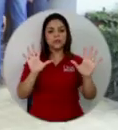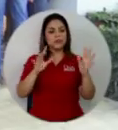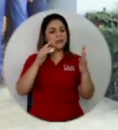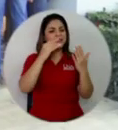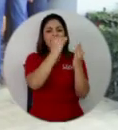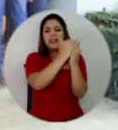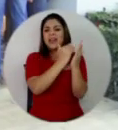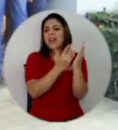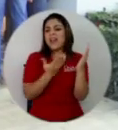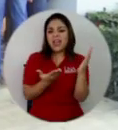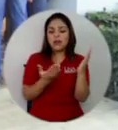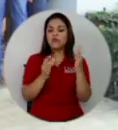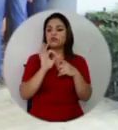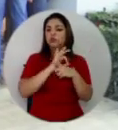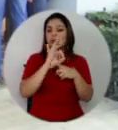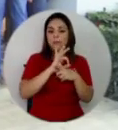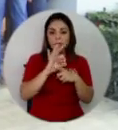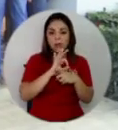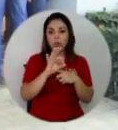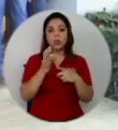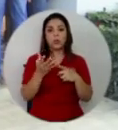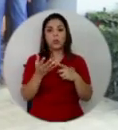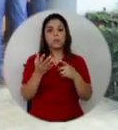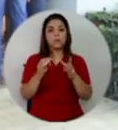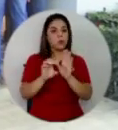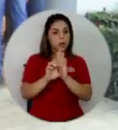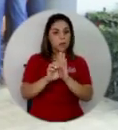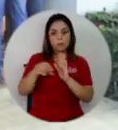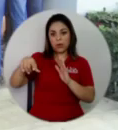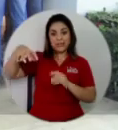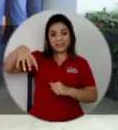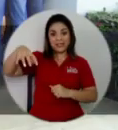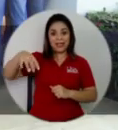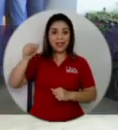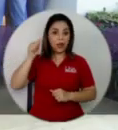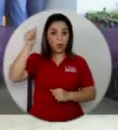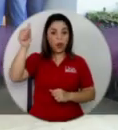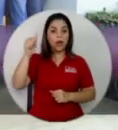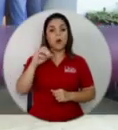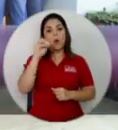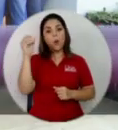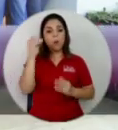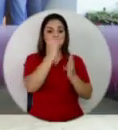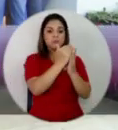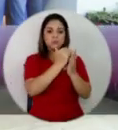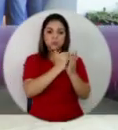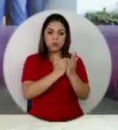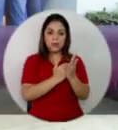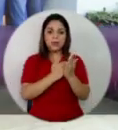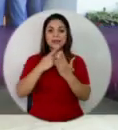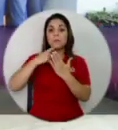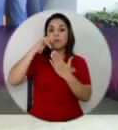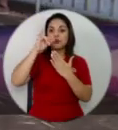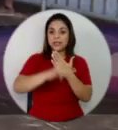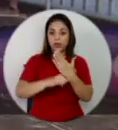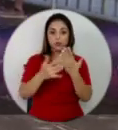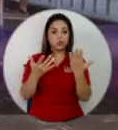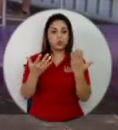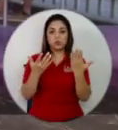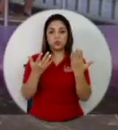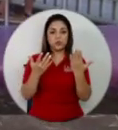diferentes aspectos del funcionamiento de en este caso de esa sede interuniversitaria o de ese proyecto